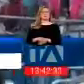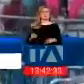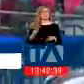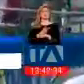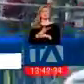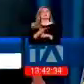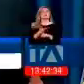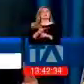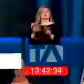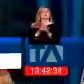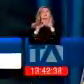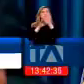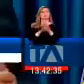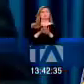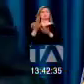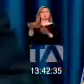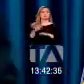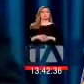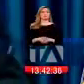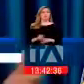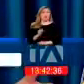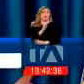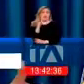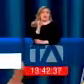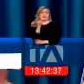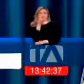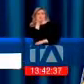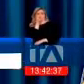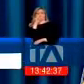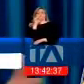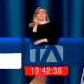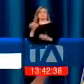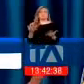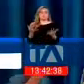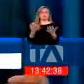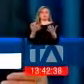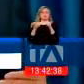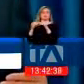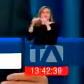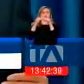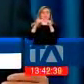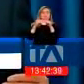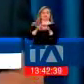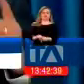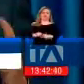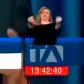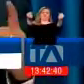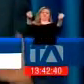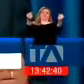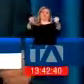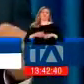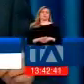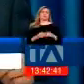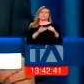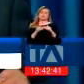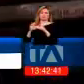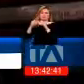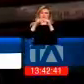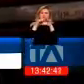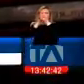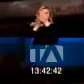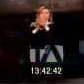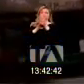esté normado. Porque a nombre del derecho a la resistencia querían quebrar la democracia y la democracia será respaldada por las Fuerzas